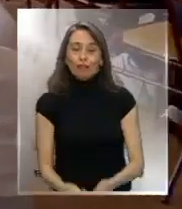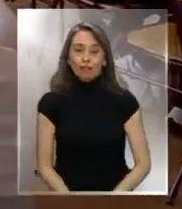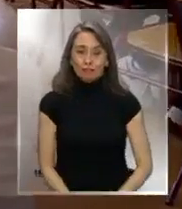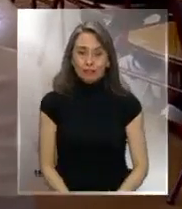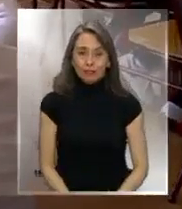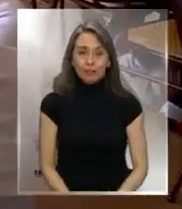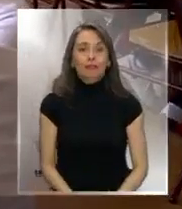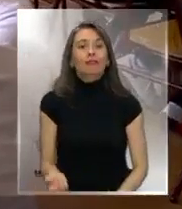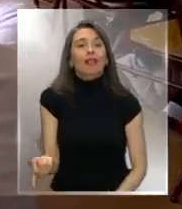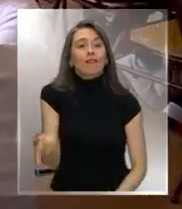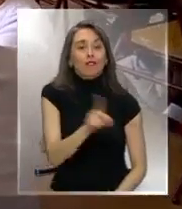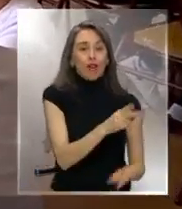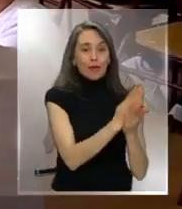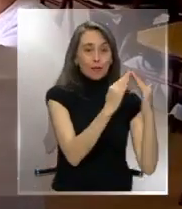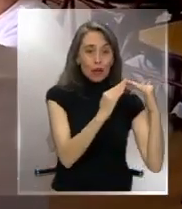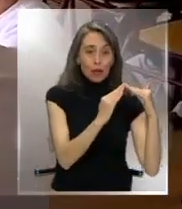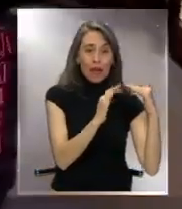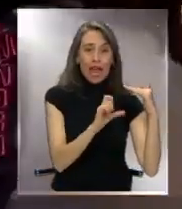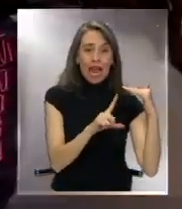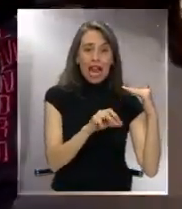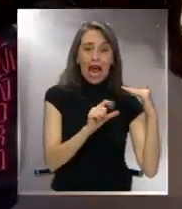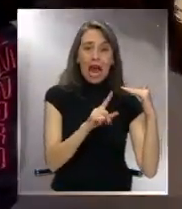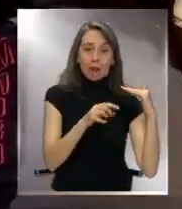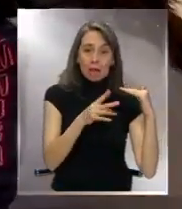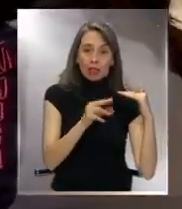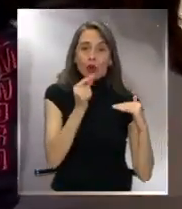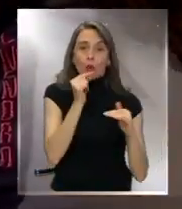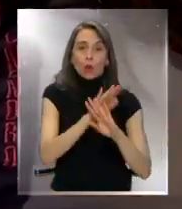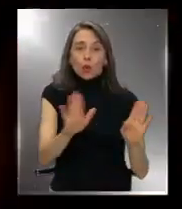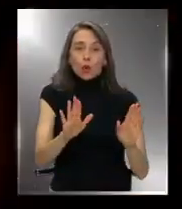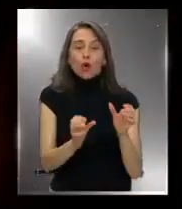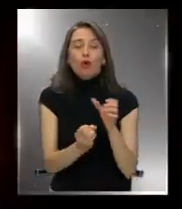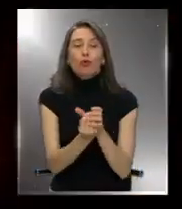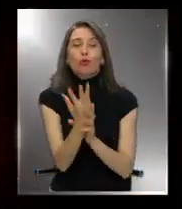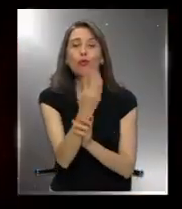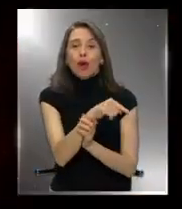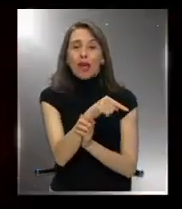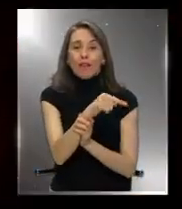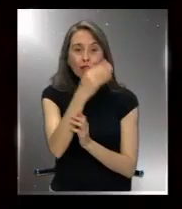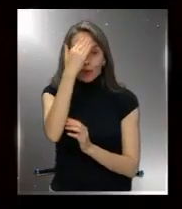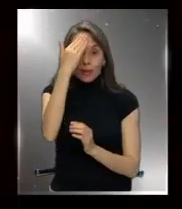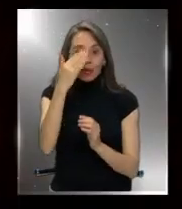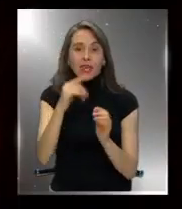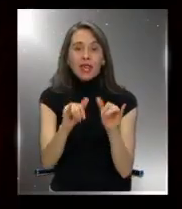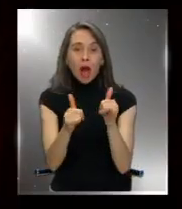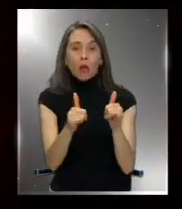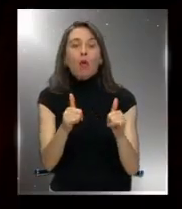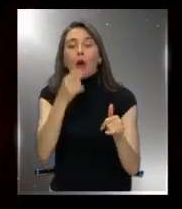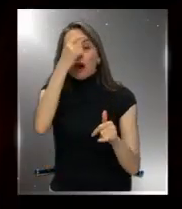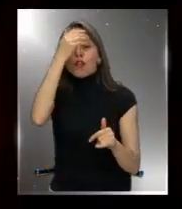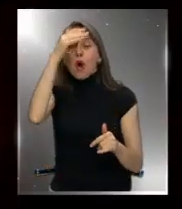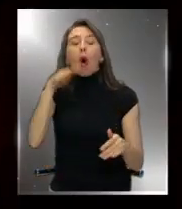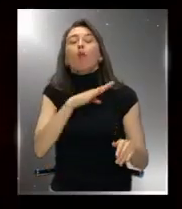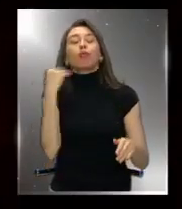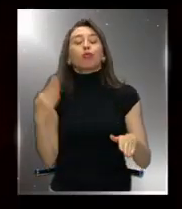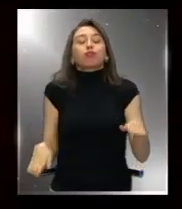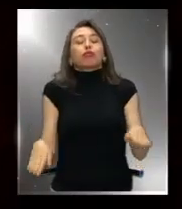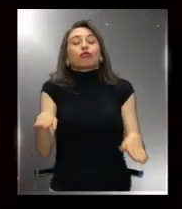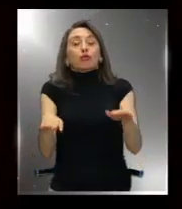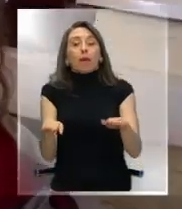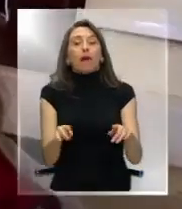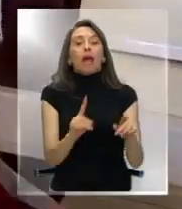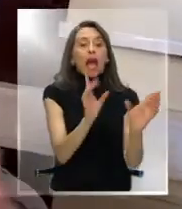De vuelta en el colegio El Almendro, ya casi termina esta nueva sesión de School Zombies y uno a uno los equipos